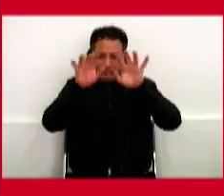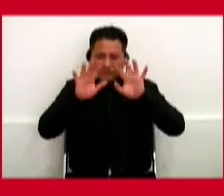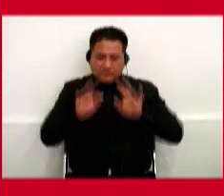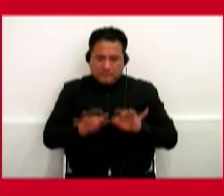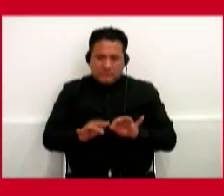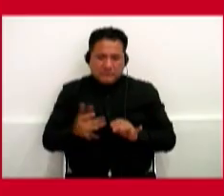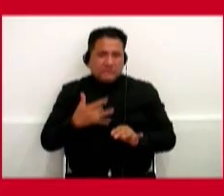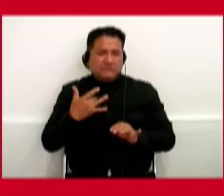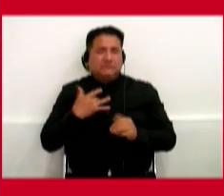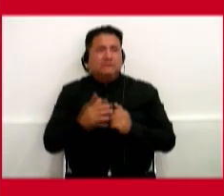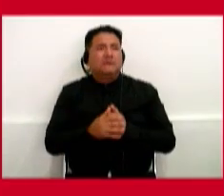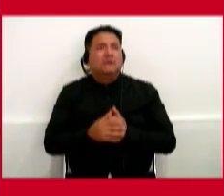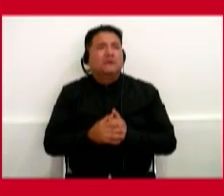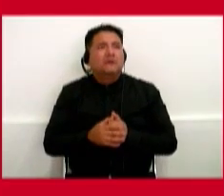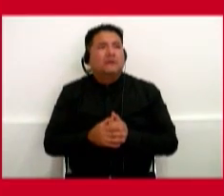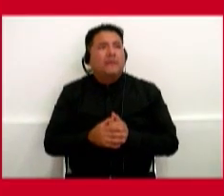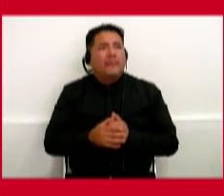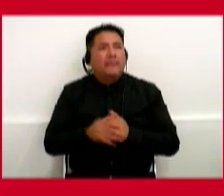Acá